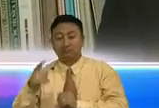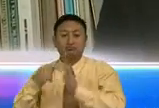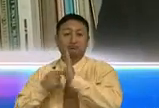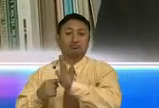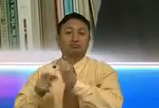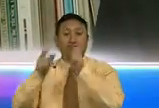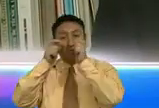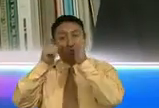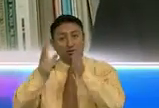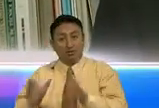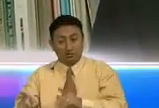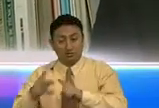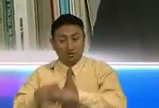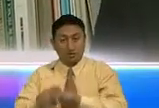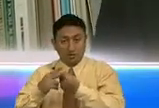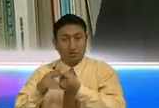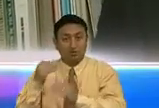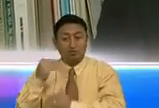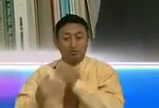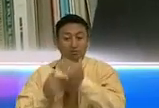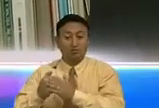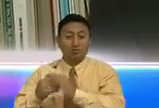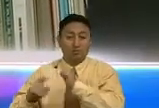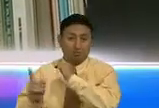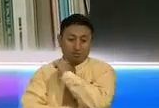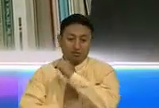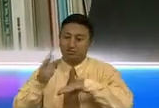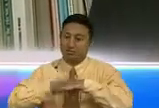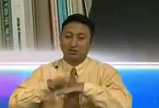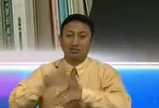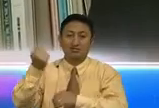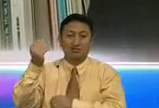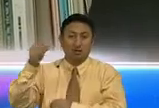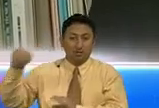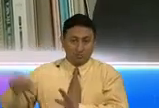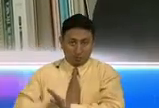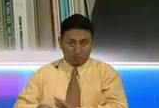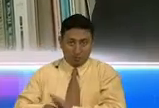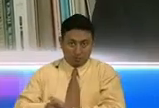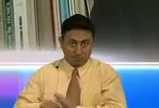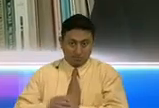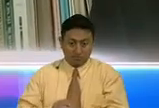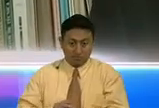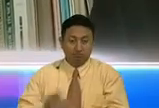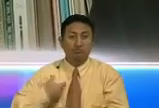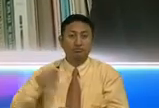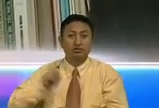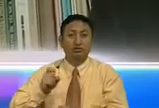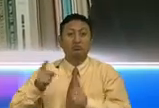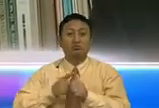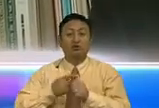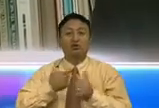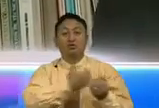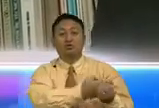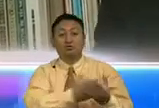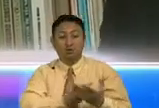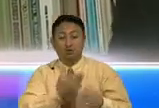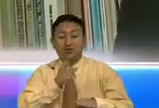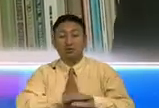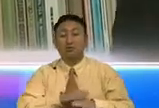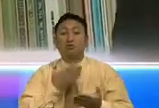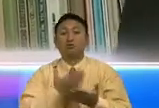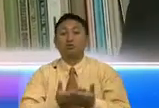Fiscalía inicie procesos penales por enriquecimiento ilícito y peculado, requiere el famoso informe con indicios de responsabilidad